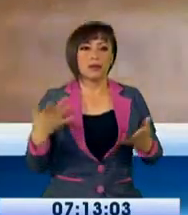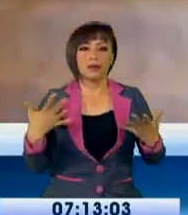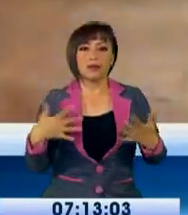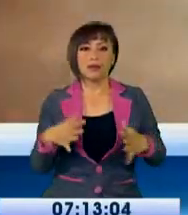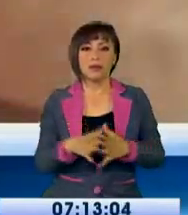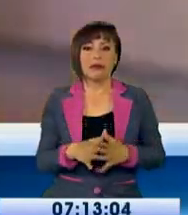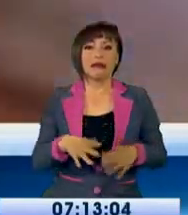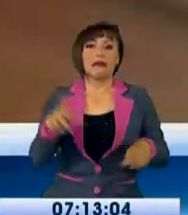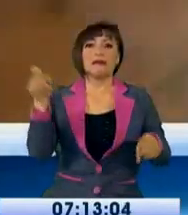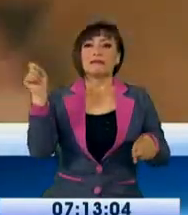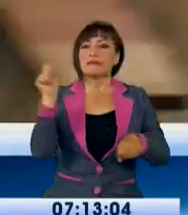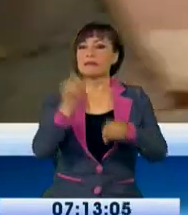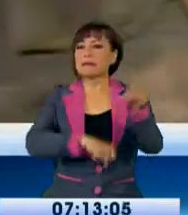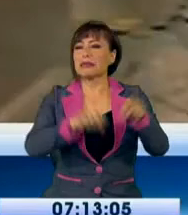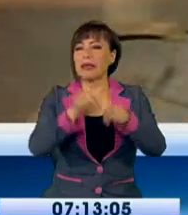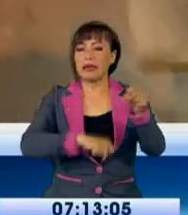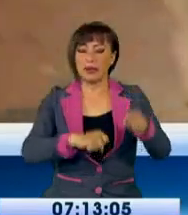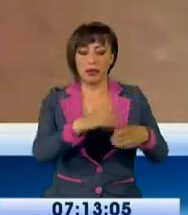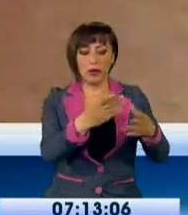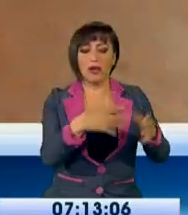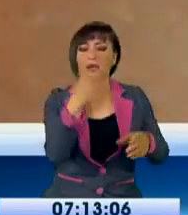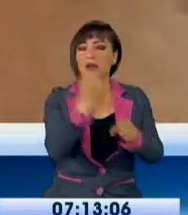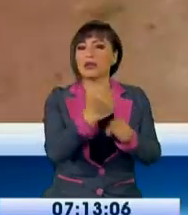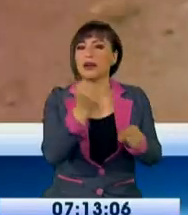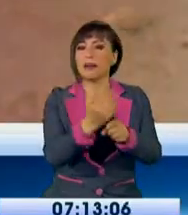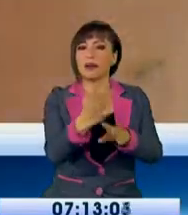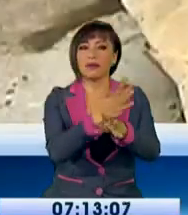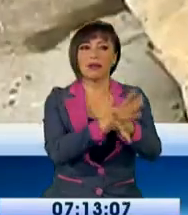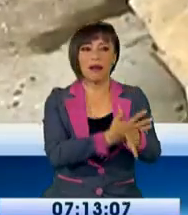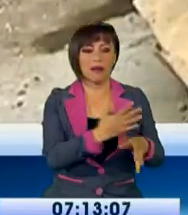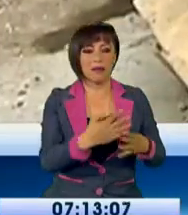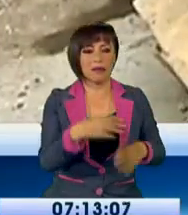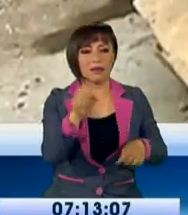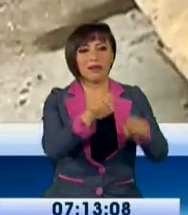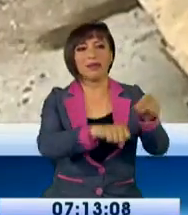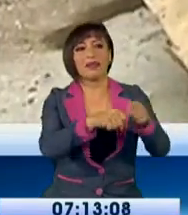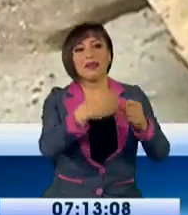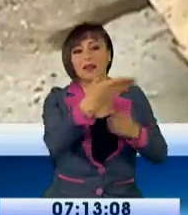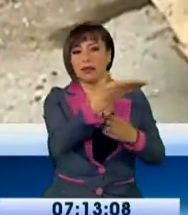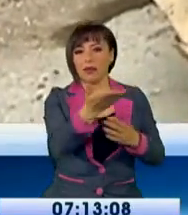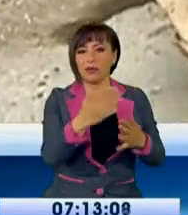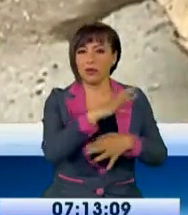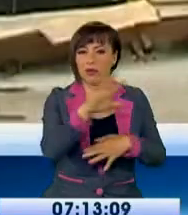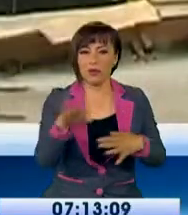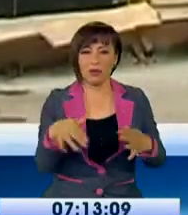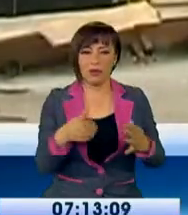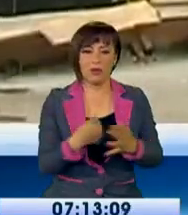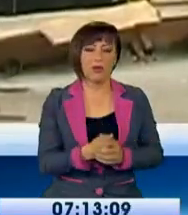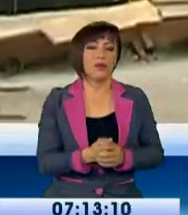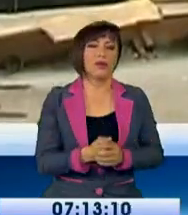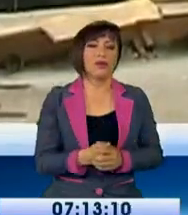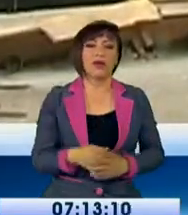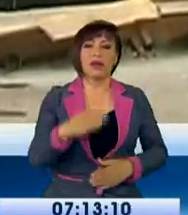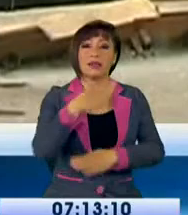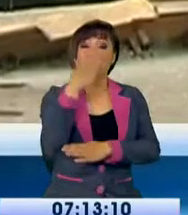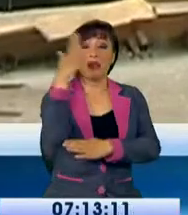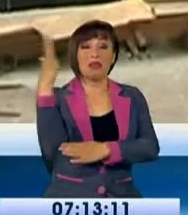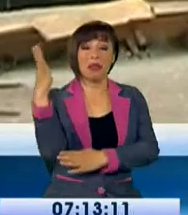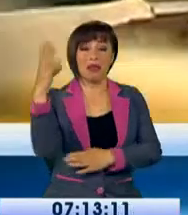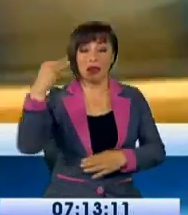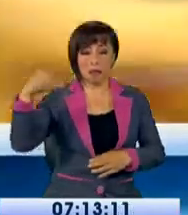de mantenimiento de aquella baranda, cuyos vestigios aún permanecían hasta el mediodía de este